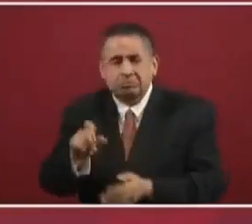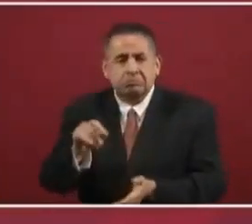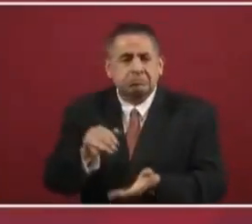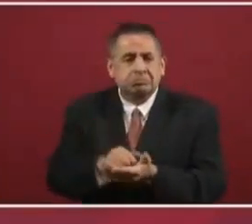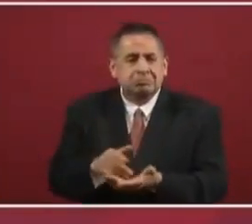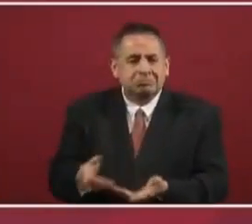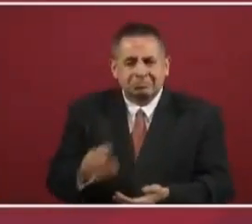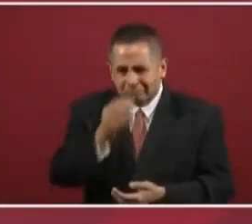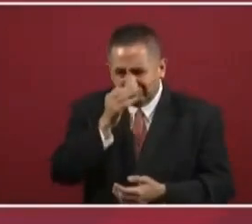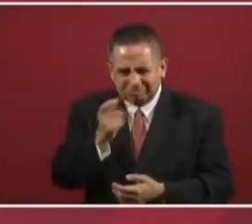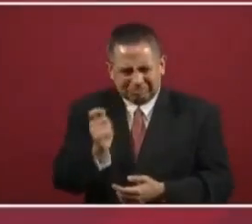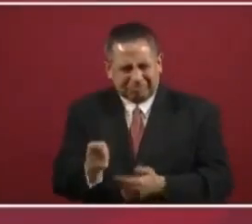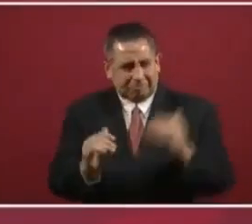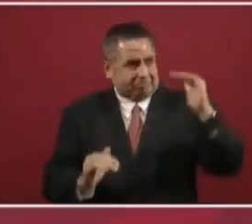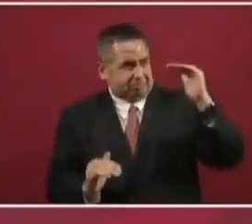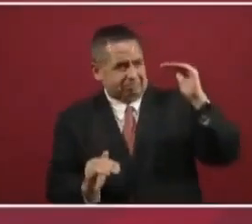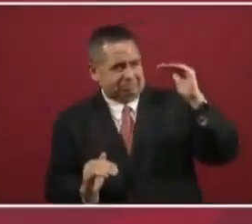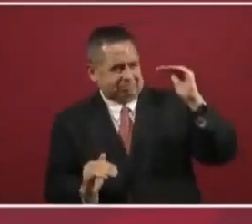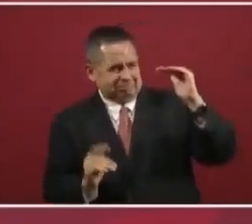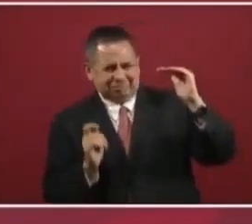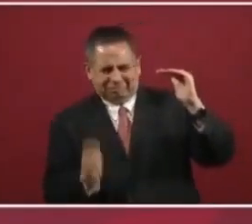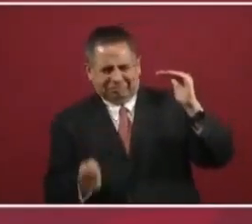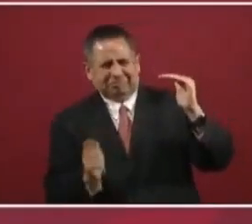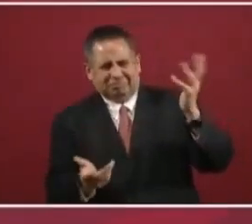20 qué es